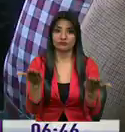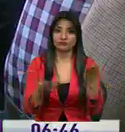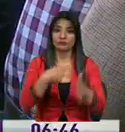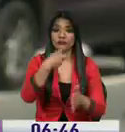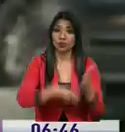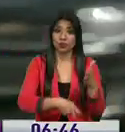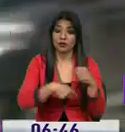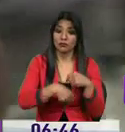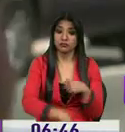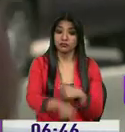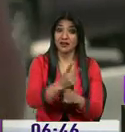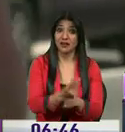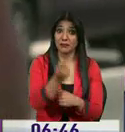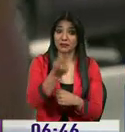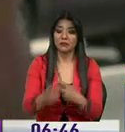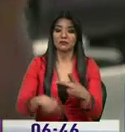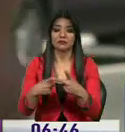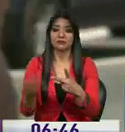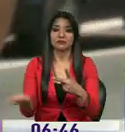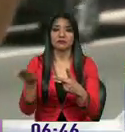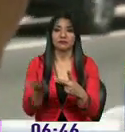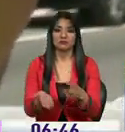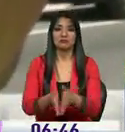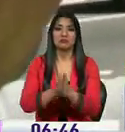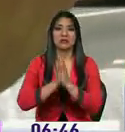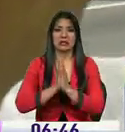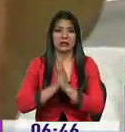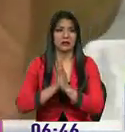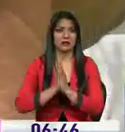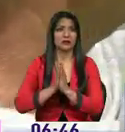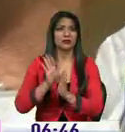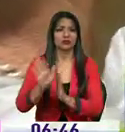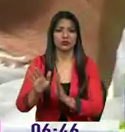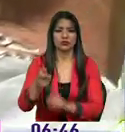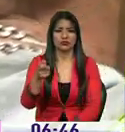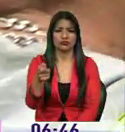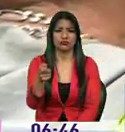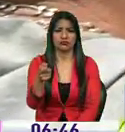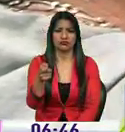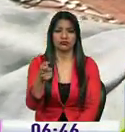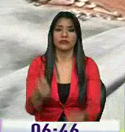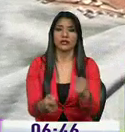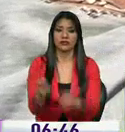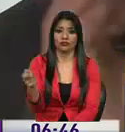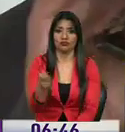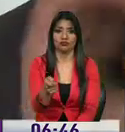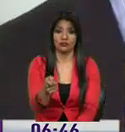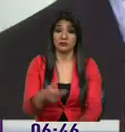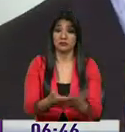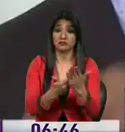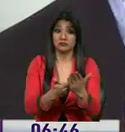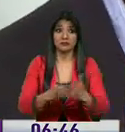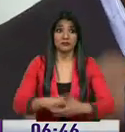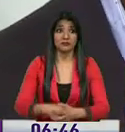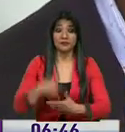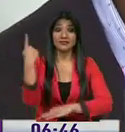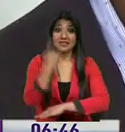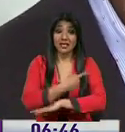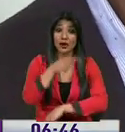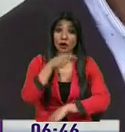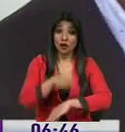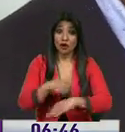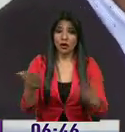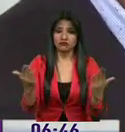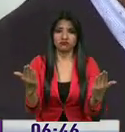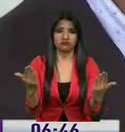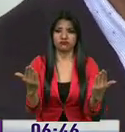de velocidad con el reporte que han solicitado a los respectivos rastreos satelitales de sus vehículos. Con día y hora exacta